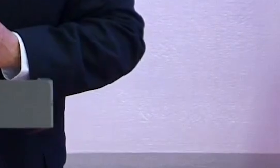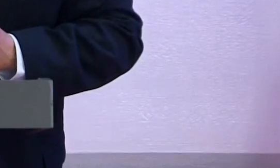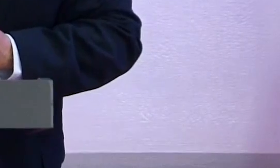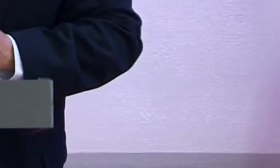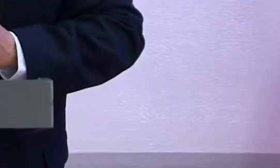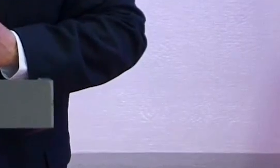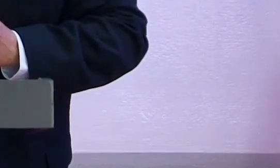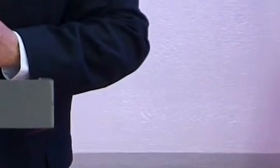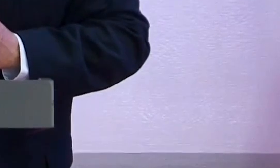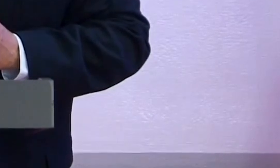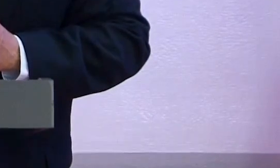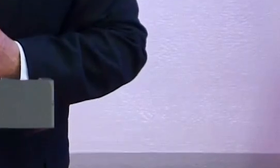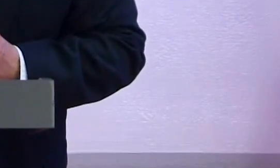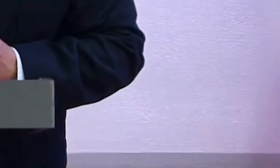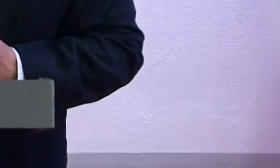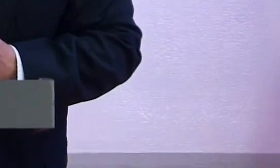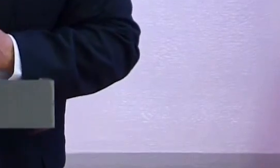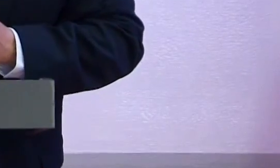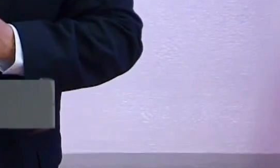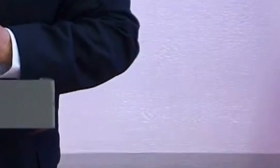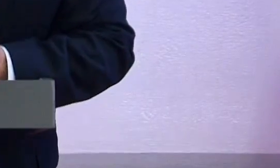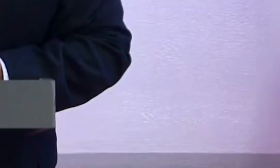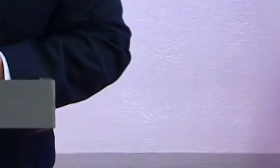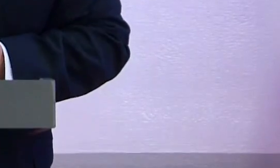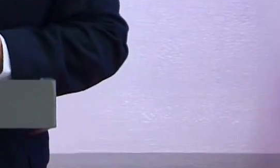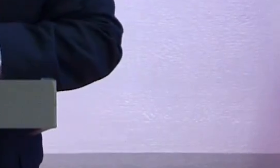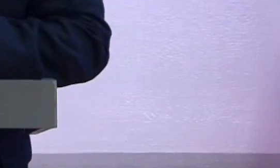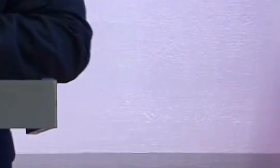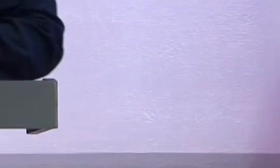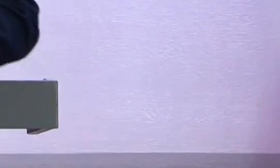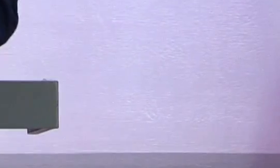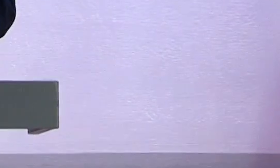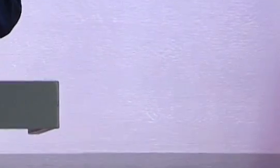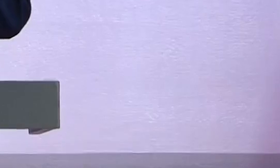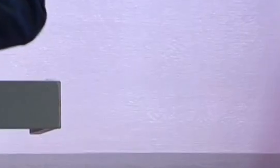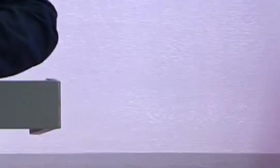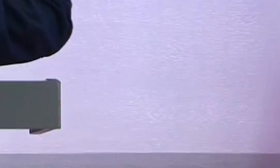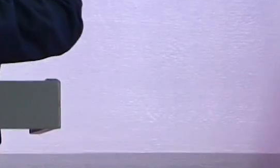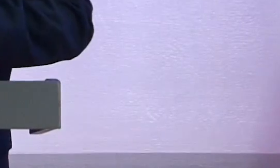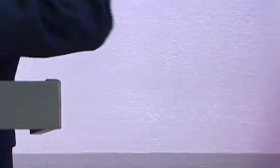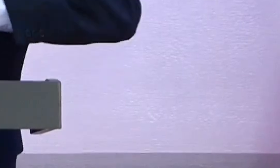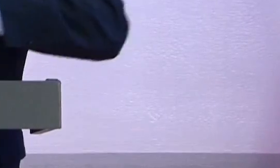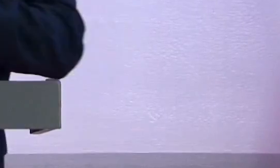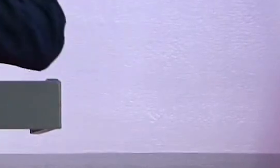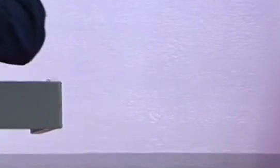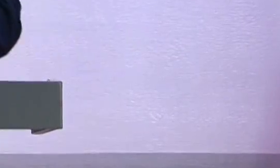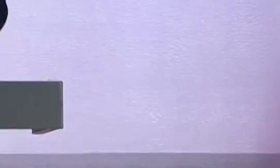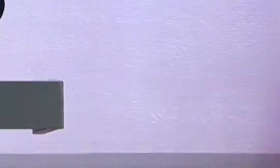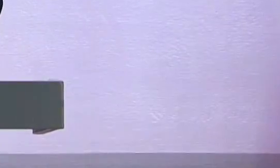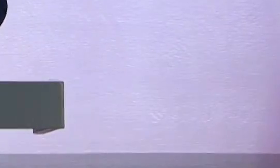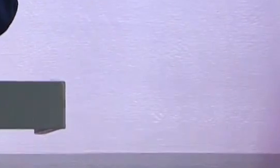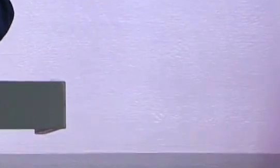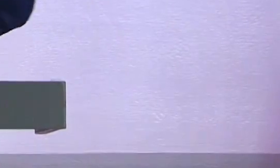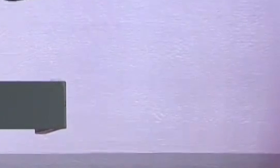diciendo he visto en ti nada una mujer de las hijas de los filisteos o ruego me la tomé por mujer os ruego me la toméis por